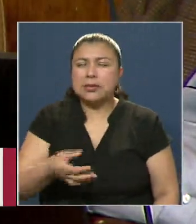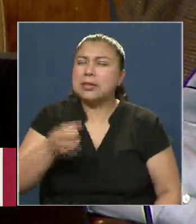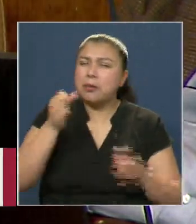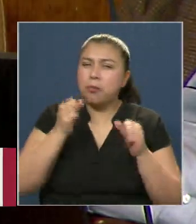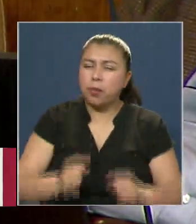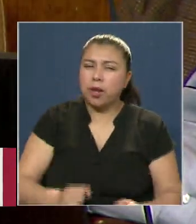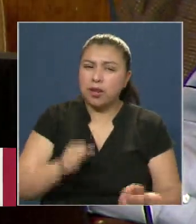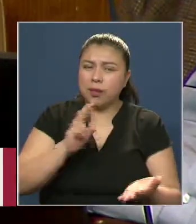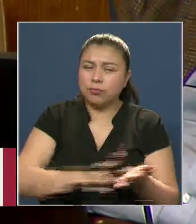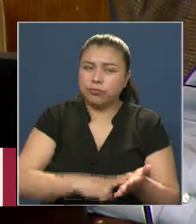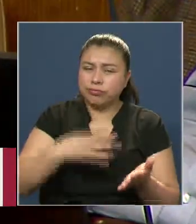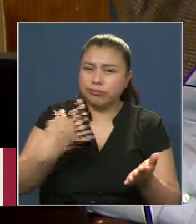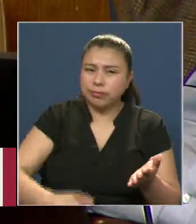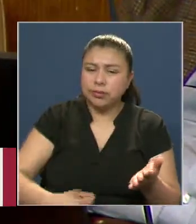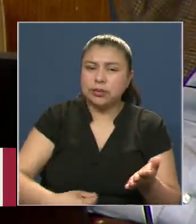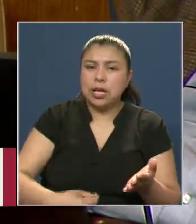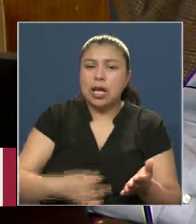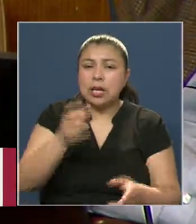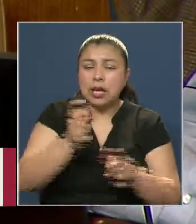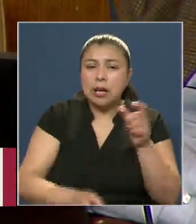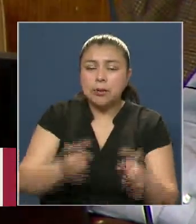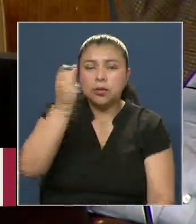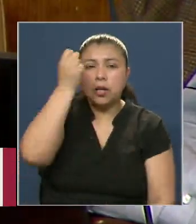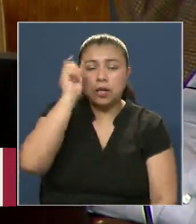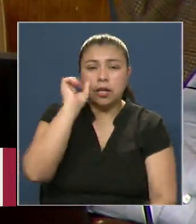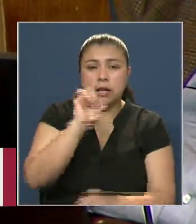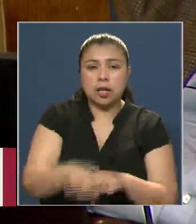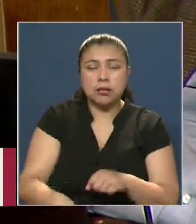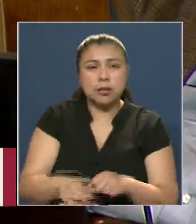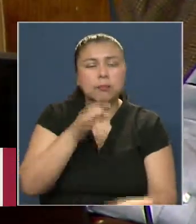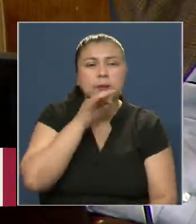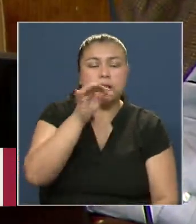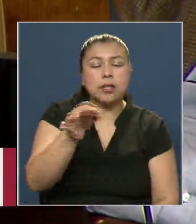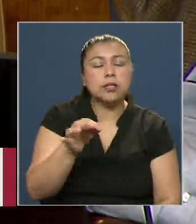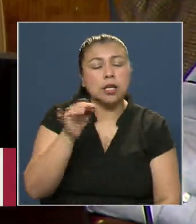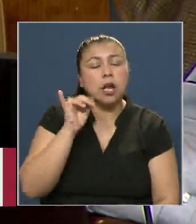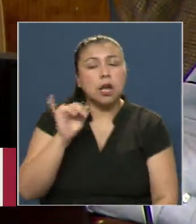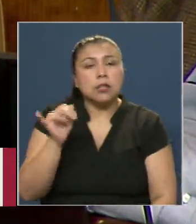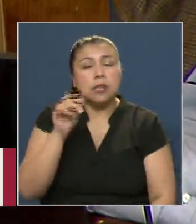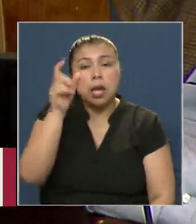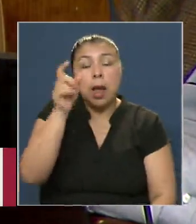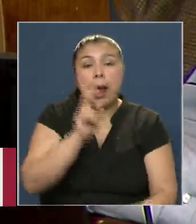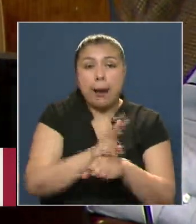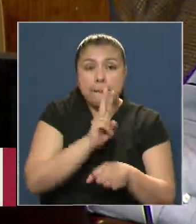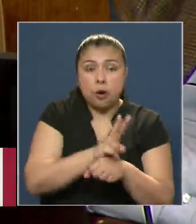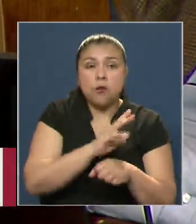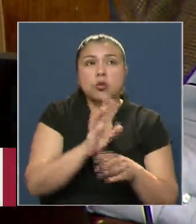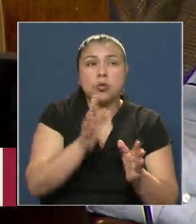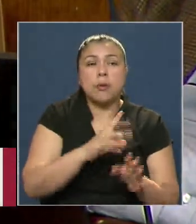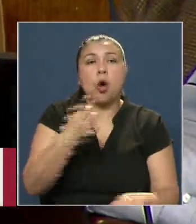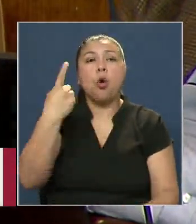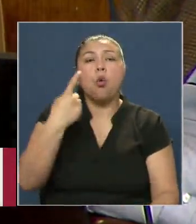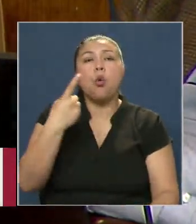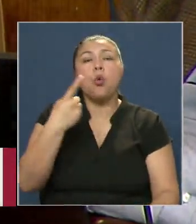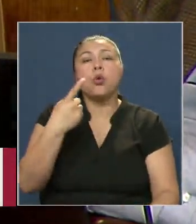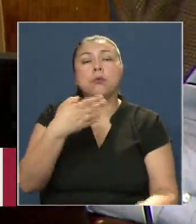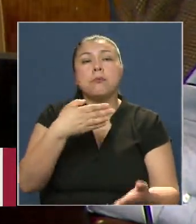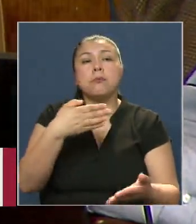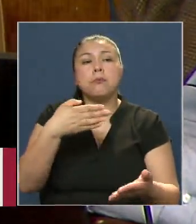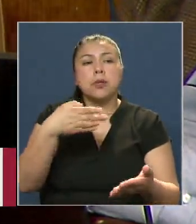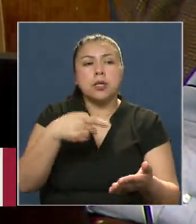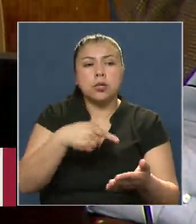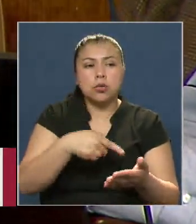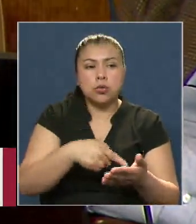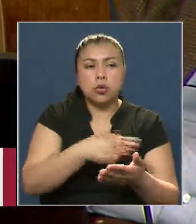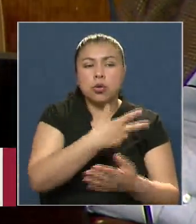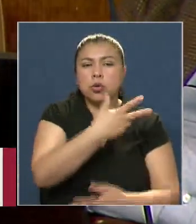gente entienda y pueda aceptar. Decir, aquel profesor que gana 1.800.000, que